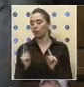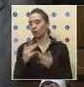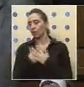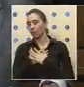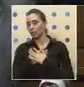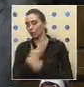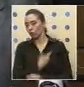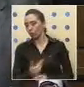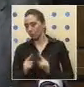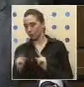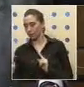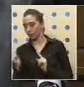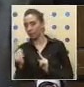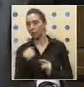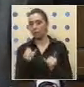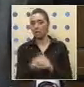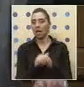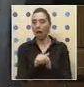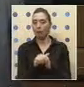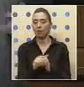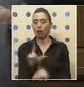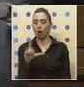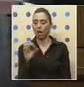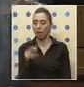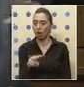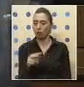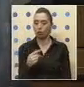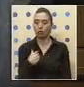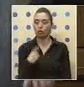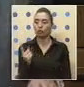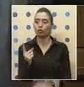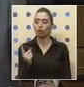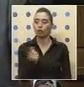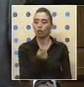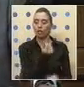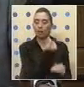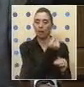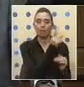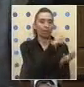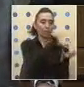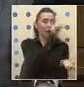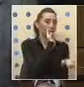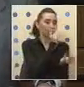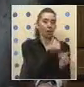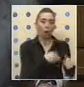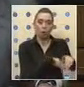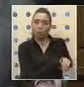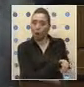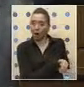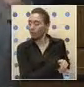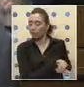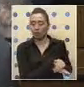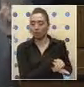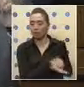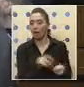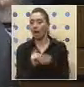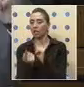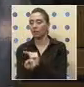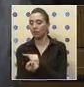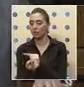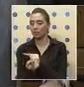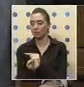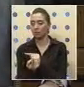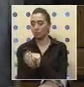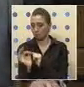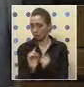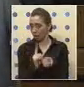mi querido amigo Roberto León, yo no le estoy guardando la partida a los que más tienen, amigo mío. Al revés, exactamente al